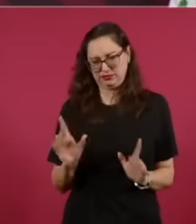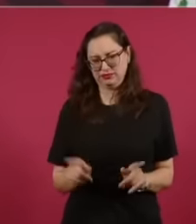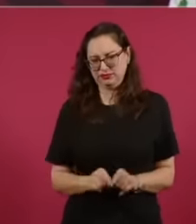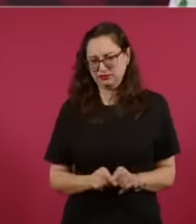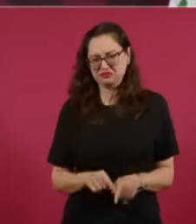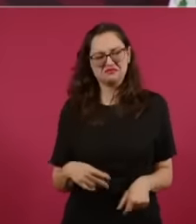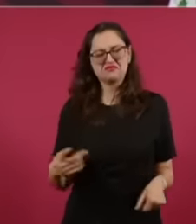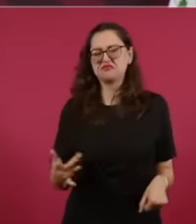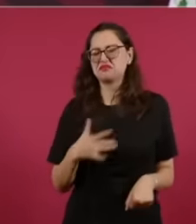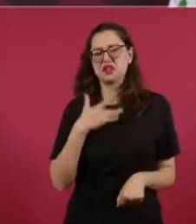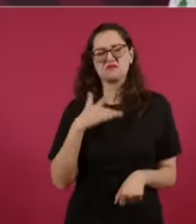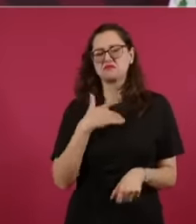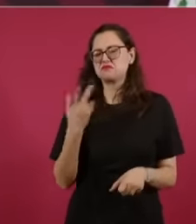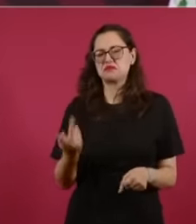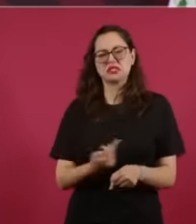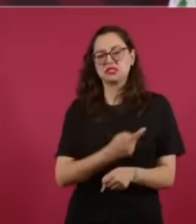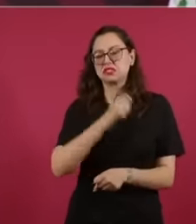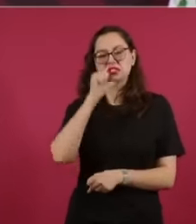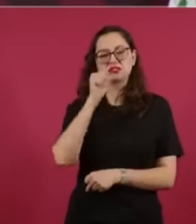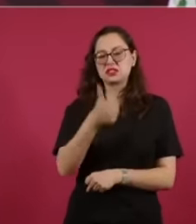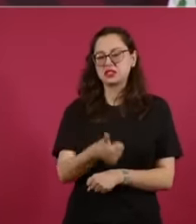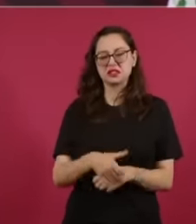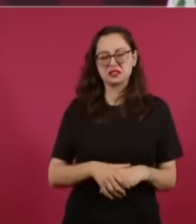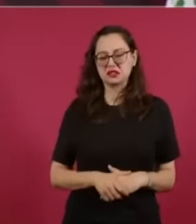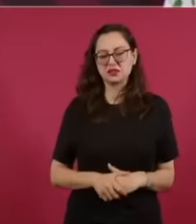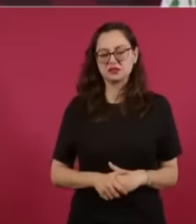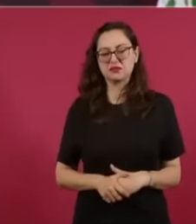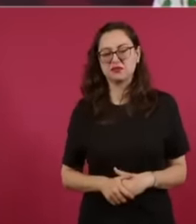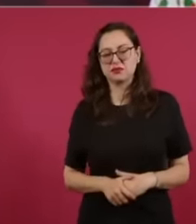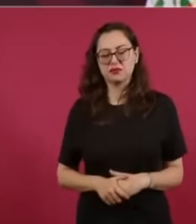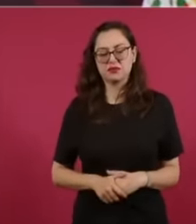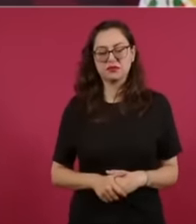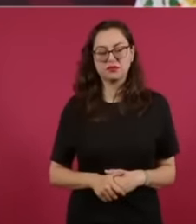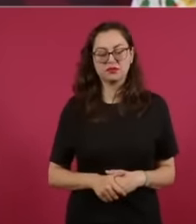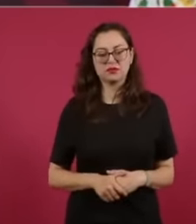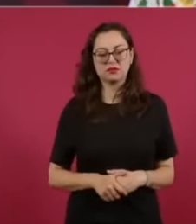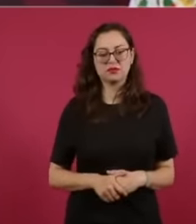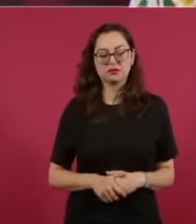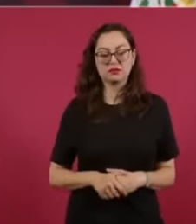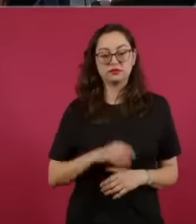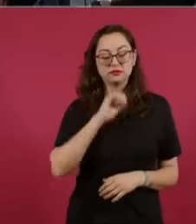No pasa nada. Imagínense si yo